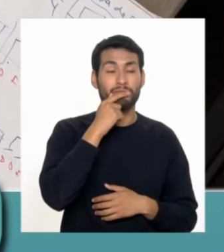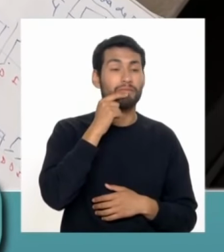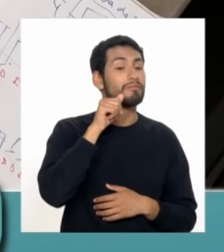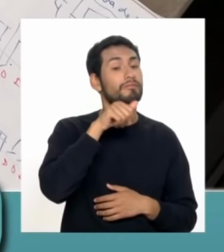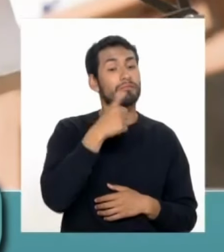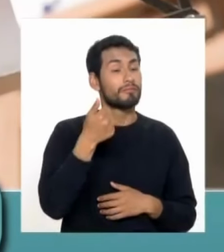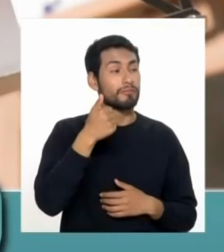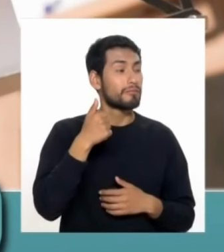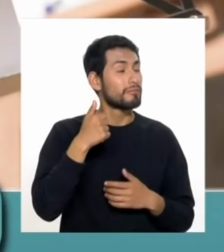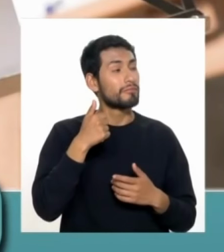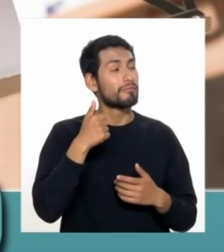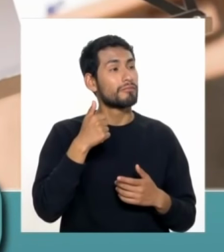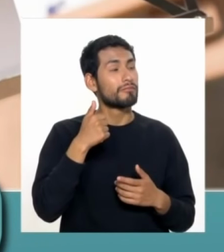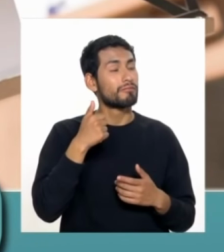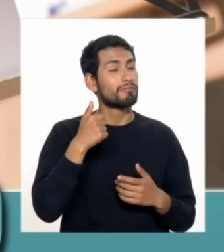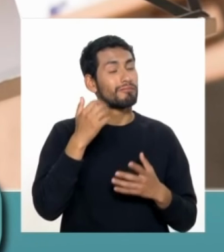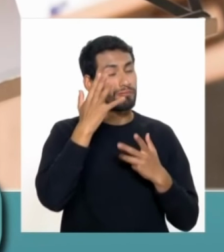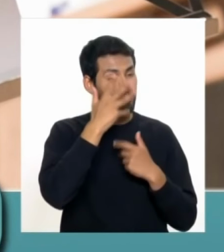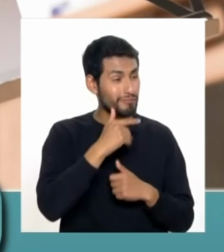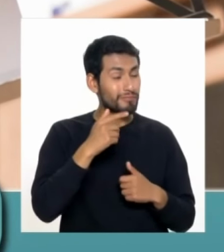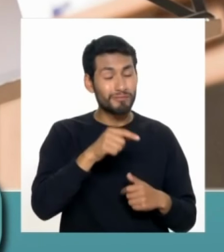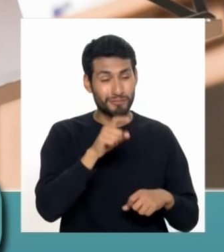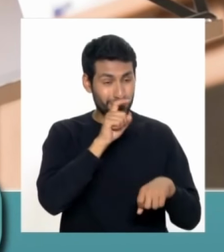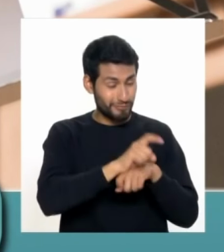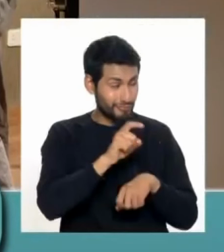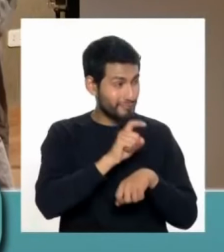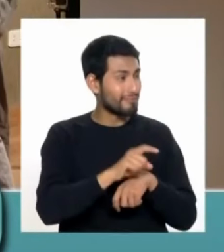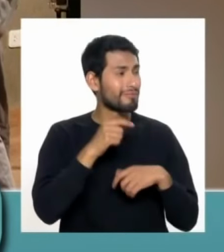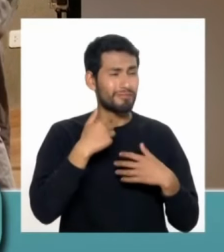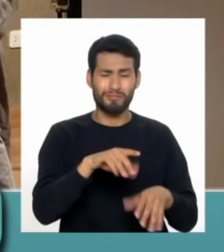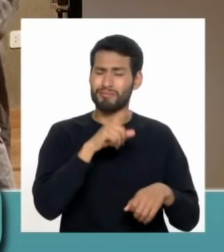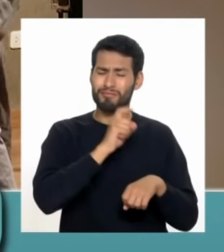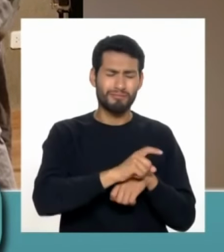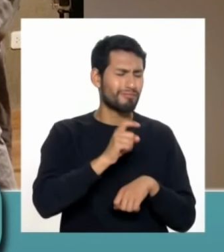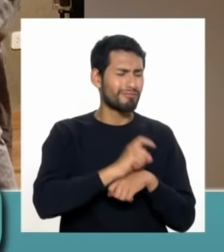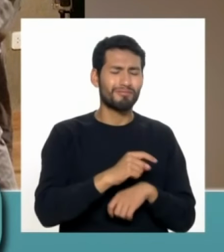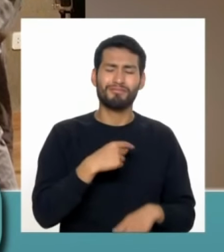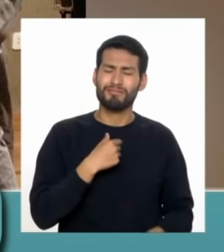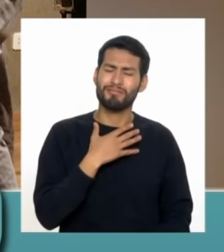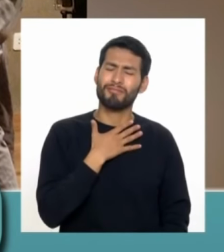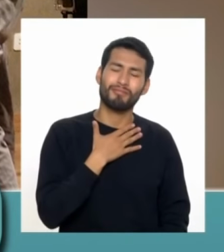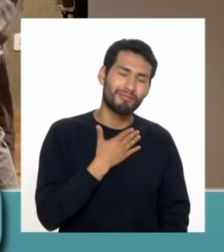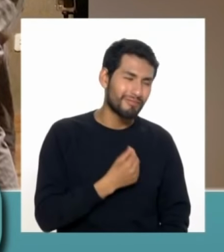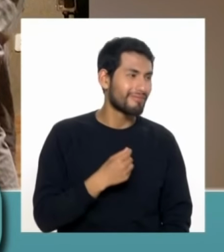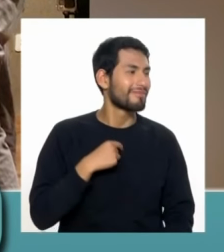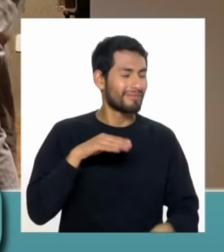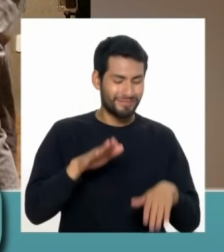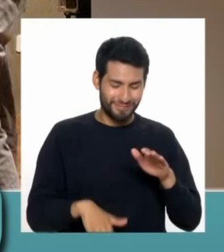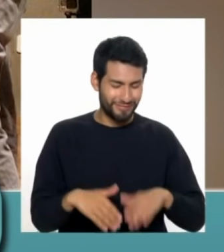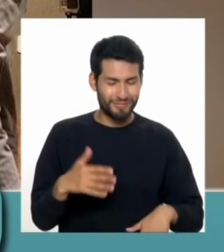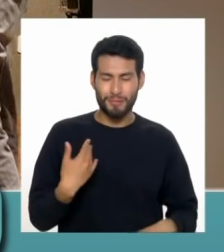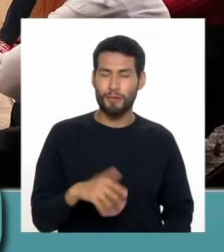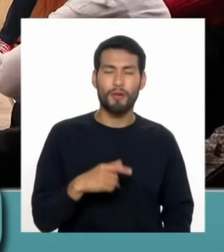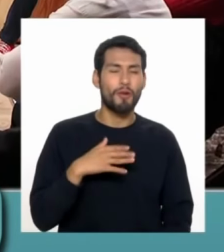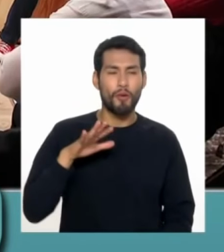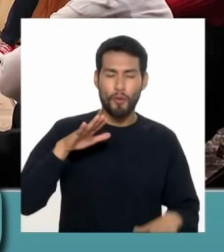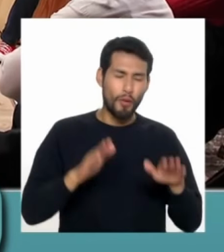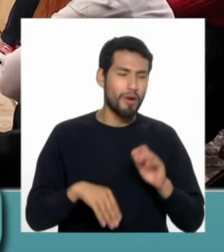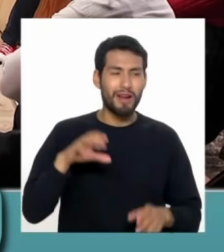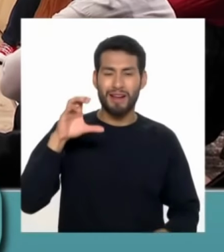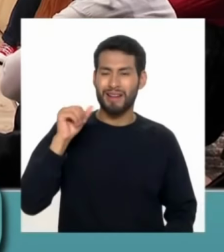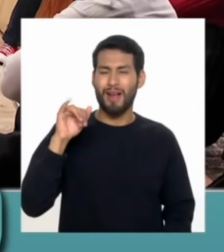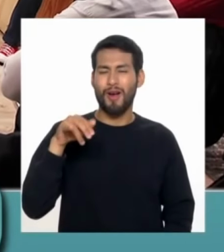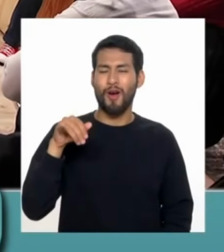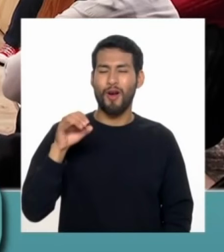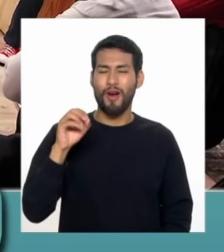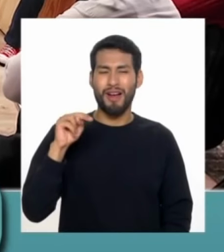Otro pasaje tan bonito, aparte de enseñar, ¿no? Enseñar siempre me ha gustado y con el cajón mucho más. ¿Qué es Cajoneate? Es lo que están